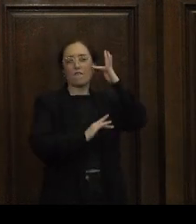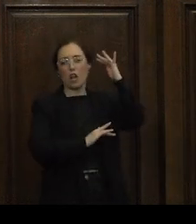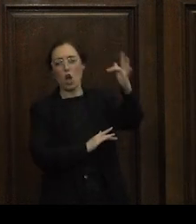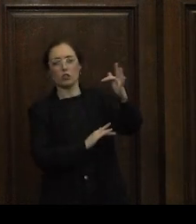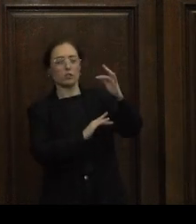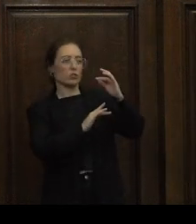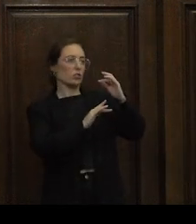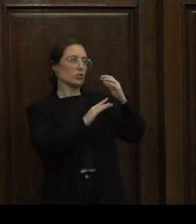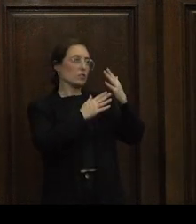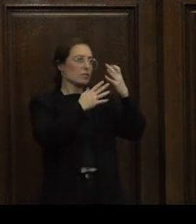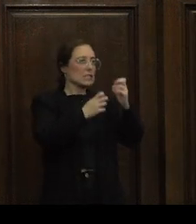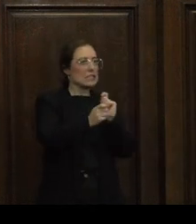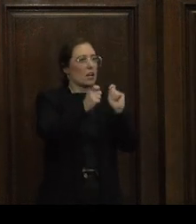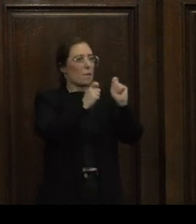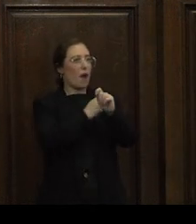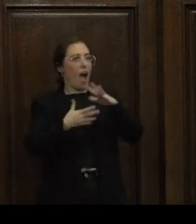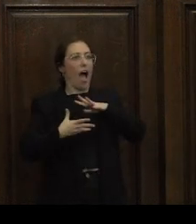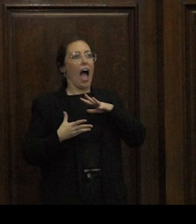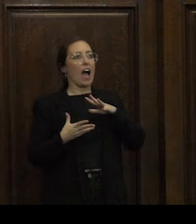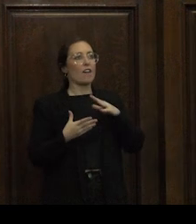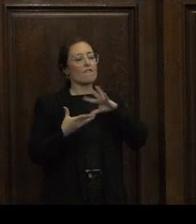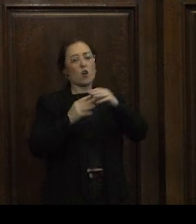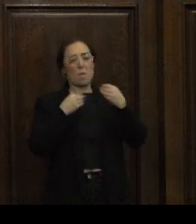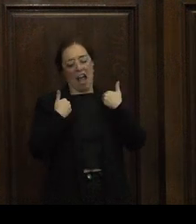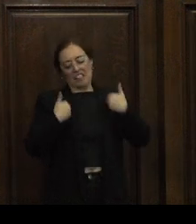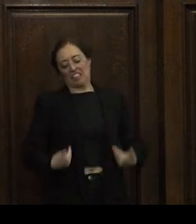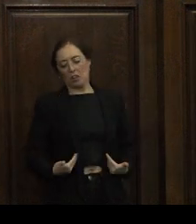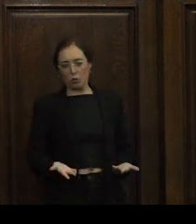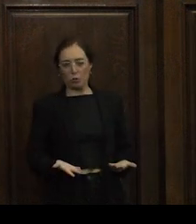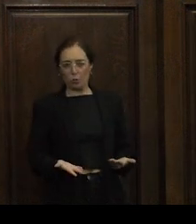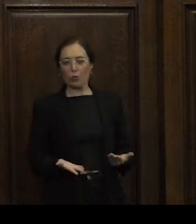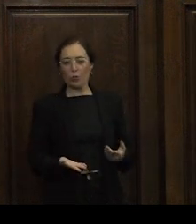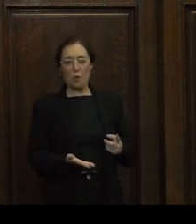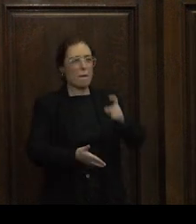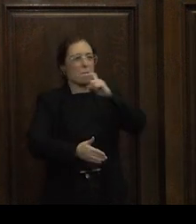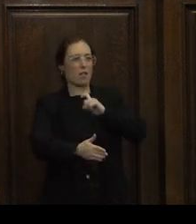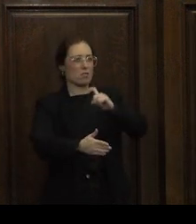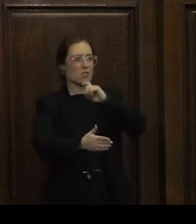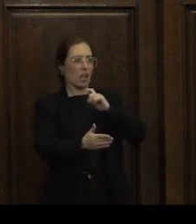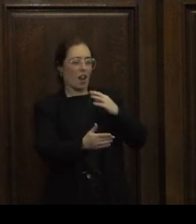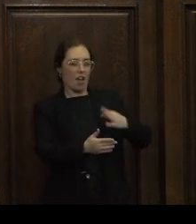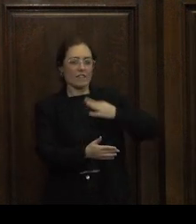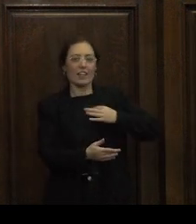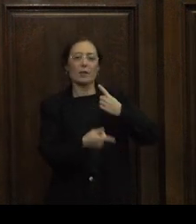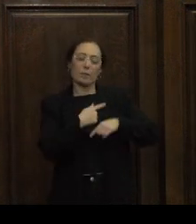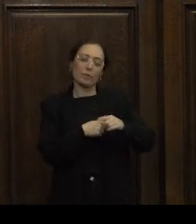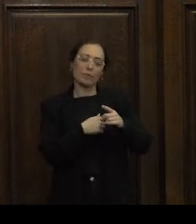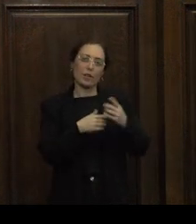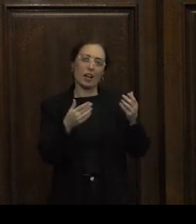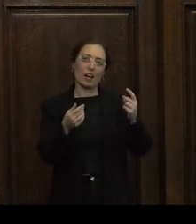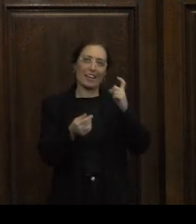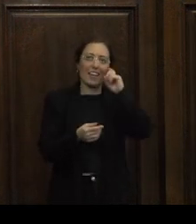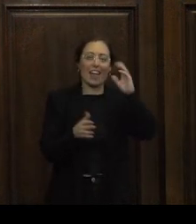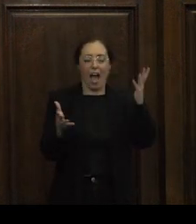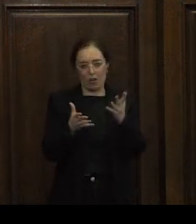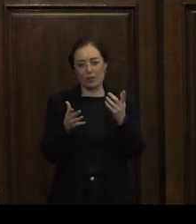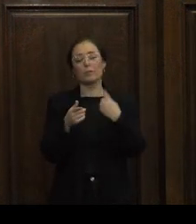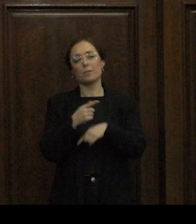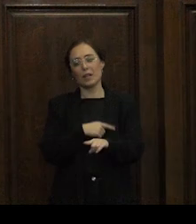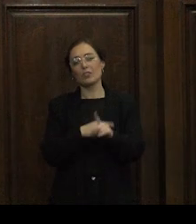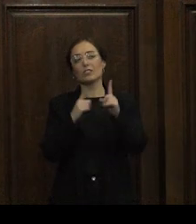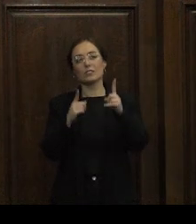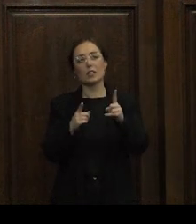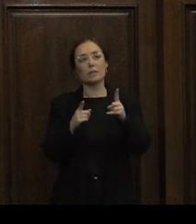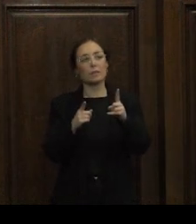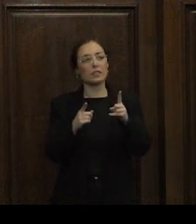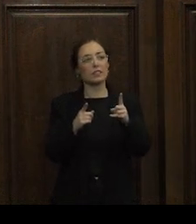filósofos que reivindicaron esa actitud cínica ante la vida, no peyorativa, ¿no? Como estamos llamando aquí. Entonces,